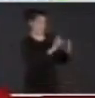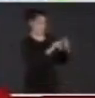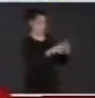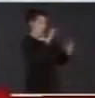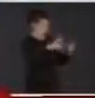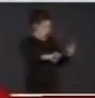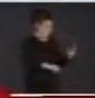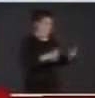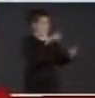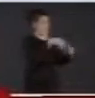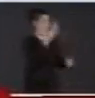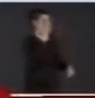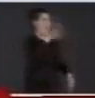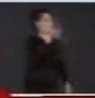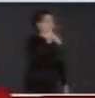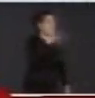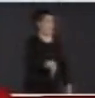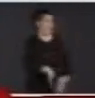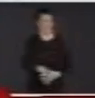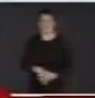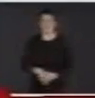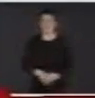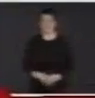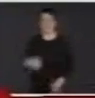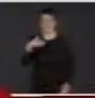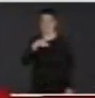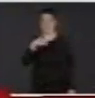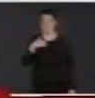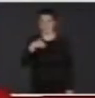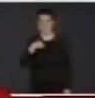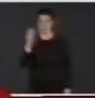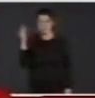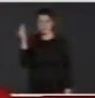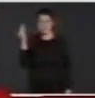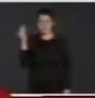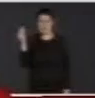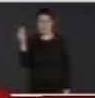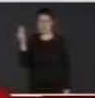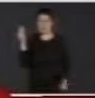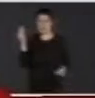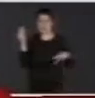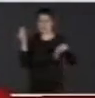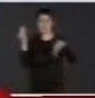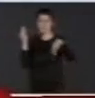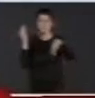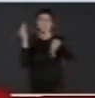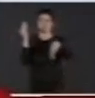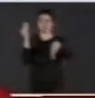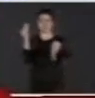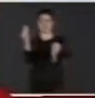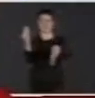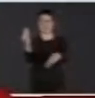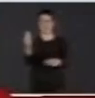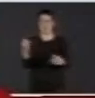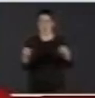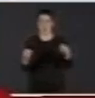mojas, coge tufo. Me dio trabado, me marché de allí. Con el muñeco hacia el